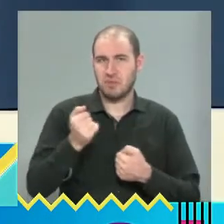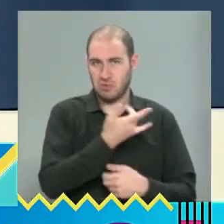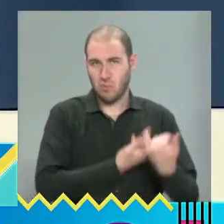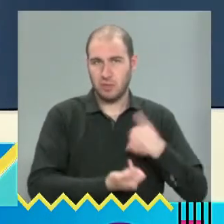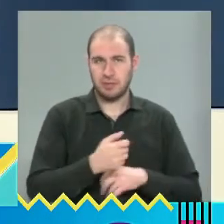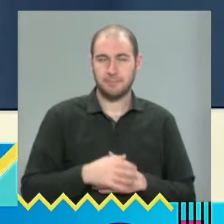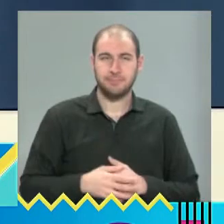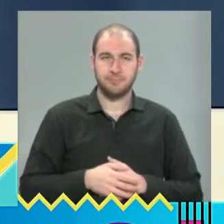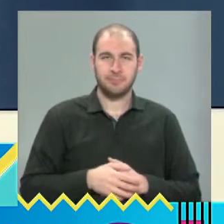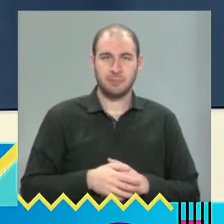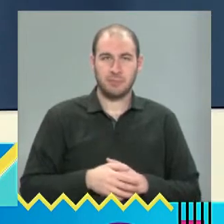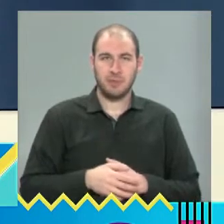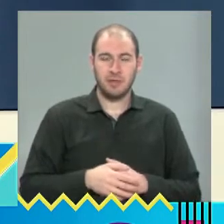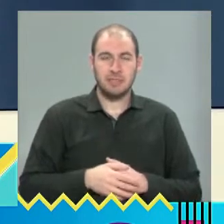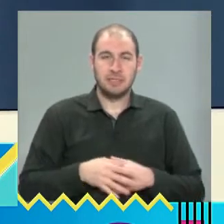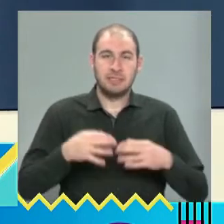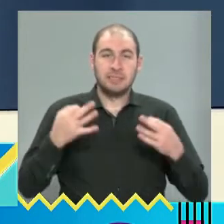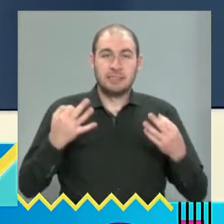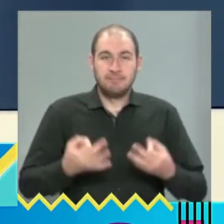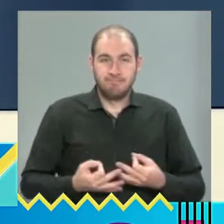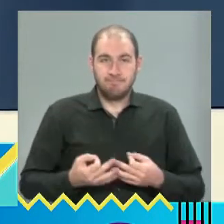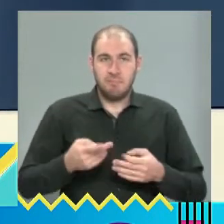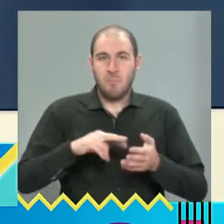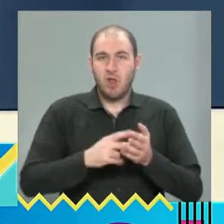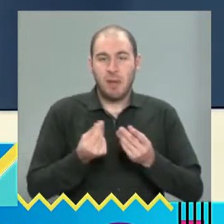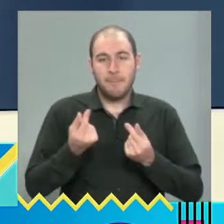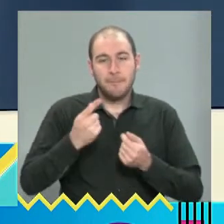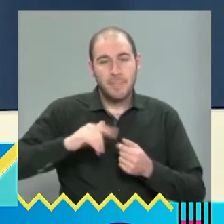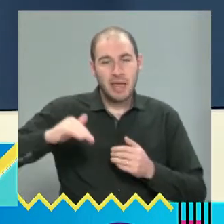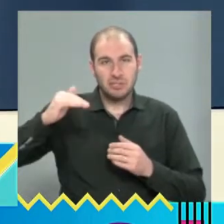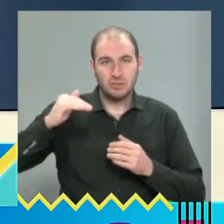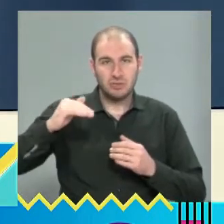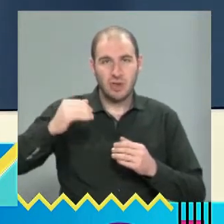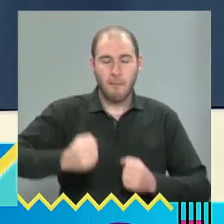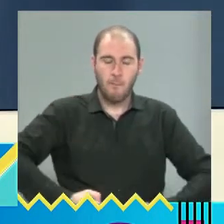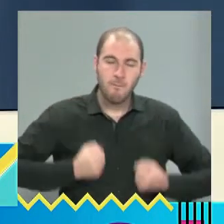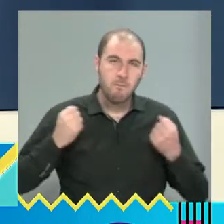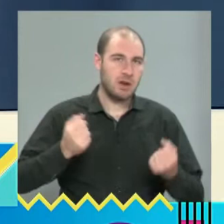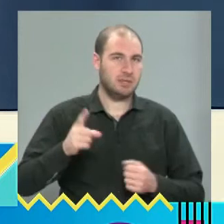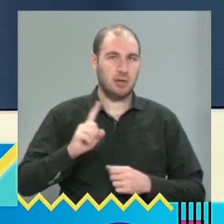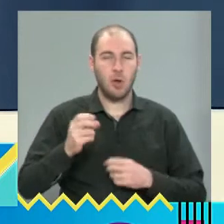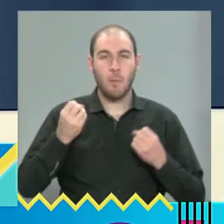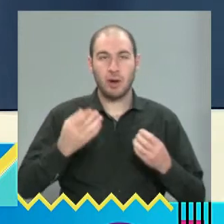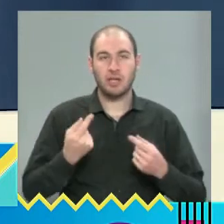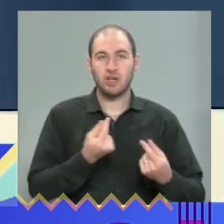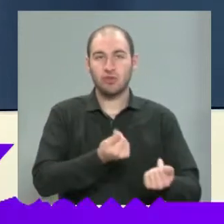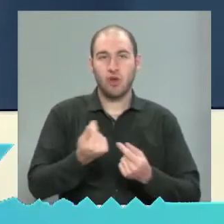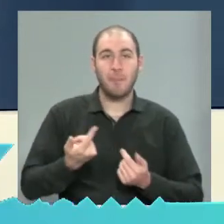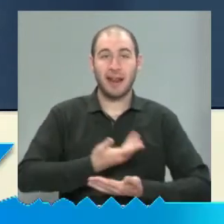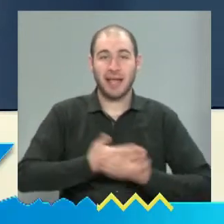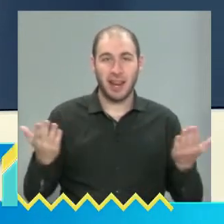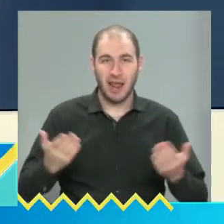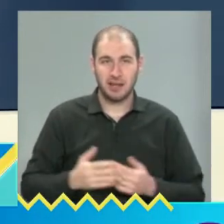Fede. Es muy probable que el impacto en precios no sea tan fuerte como se espera, porque el consumo masivo